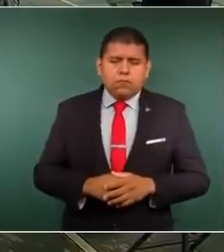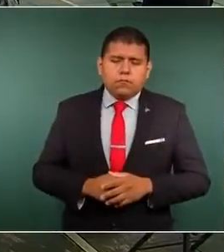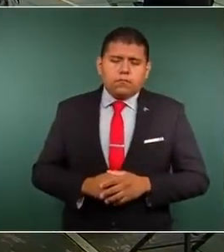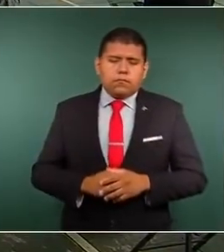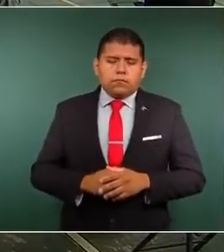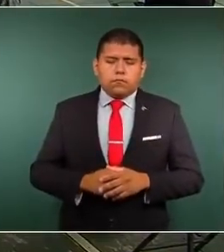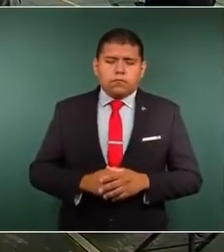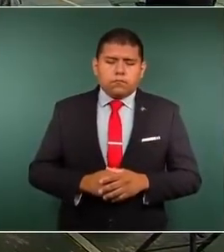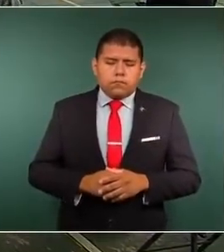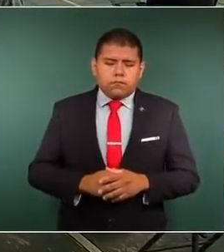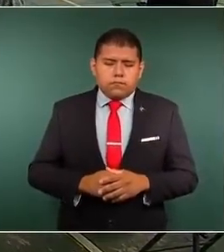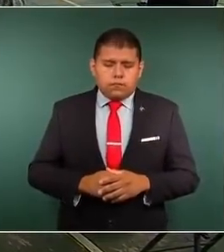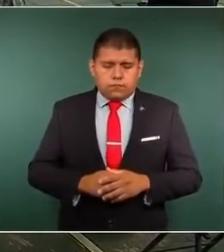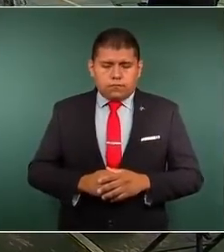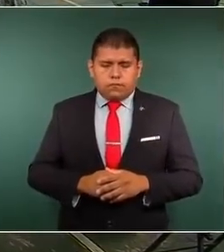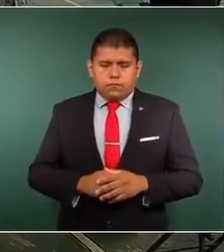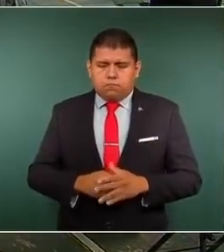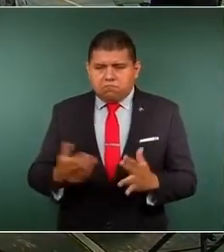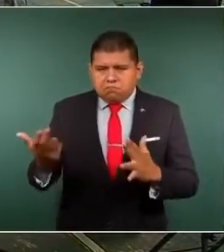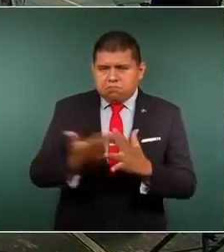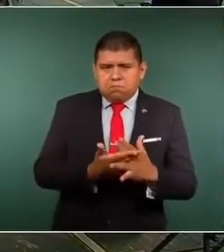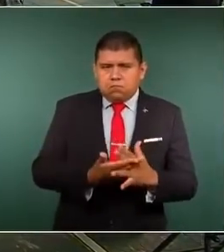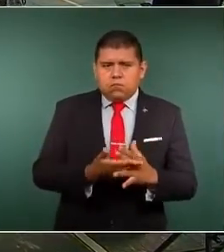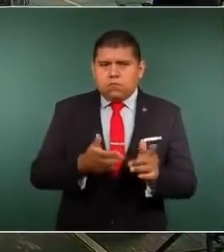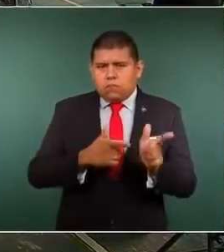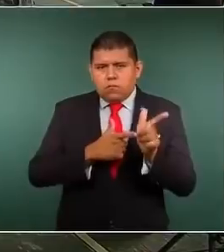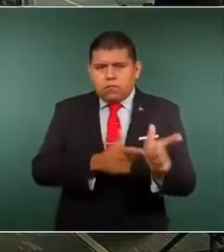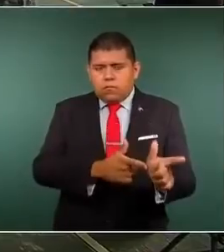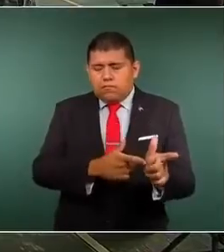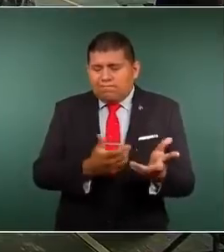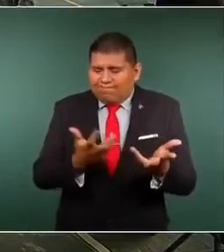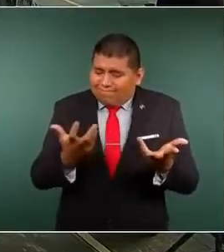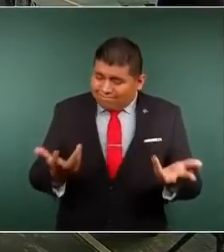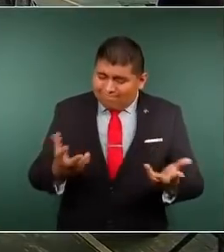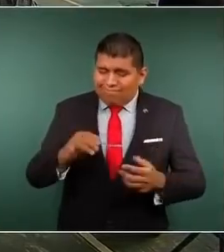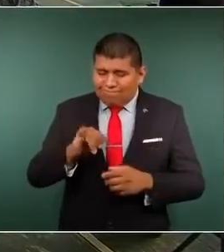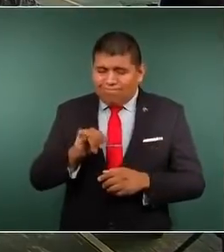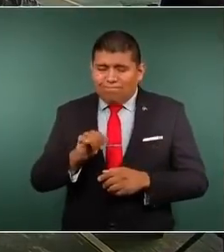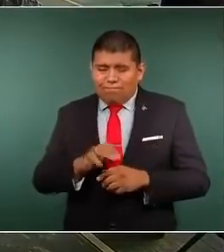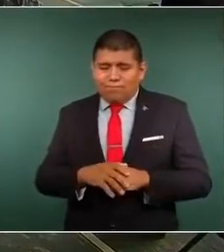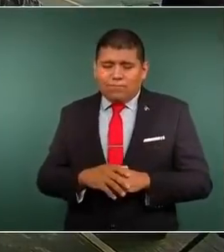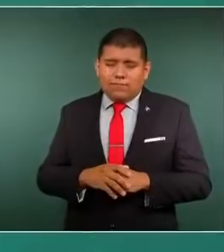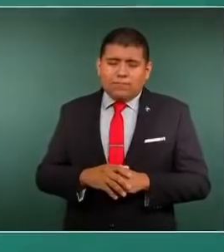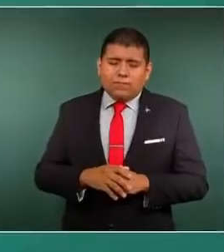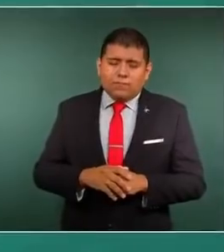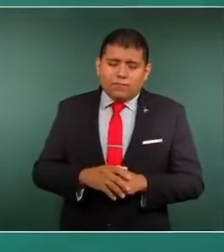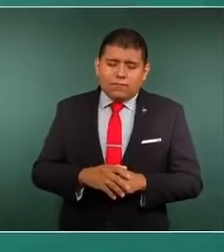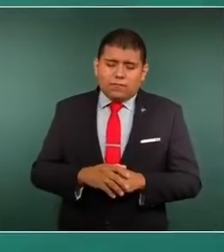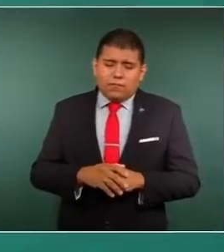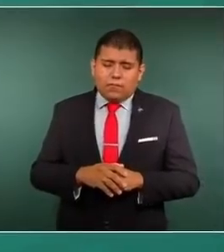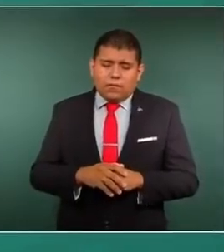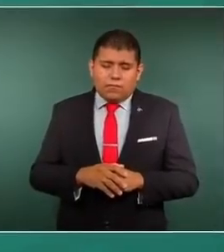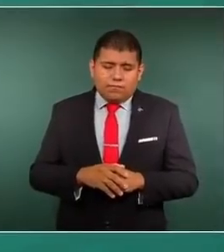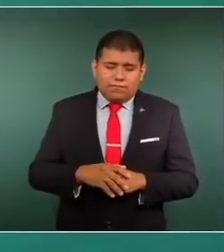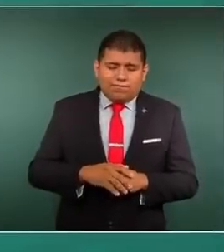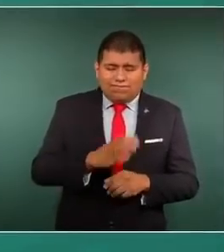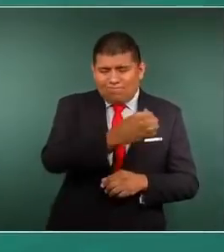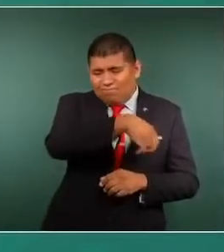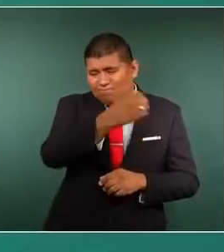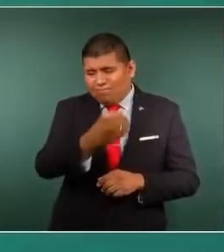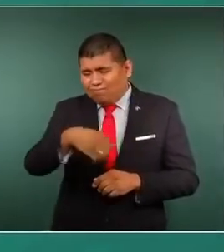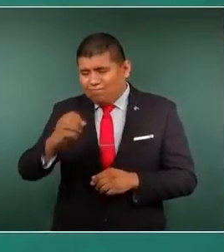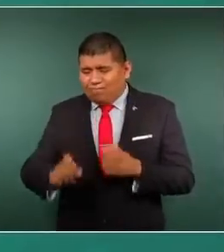sigue habiendo homicidios desgraciadamente por la descomposición